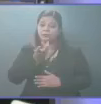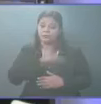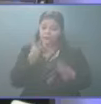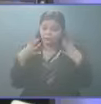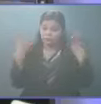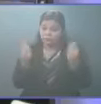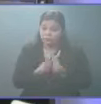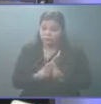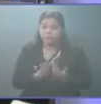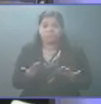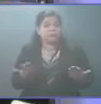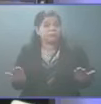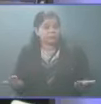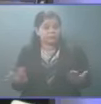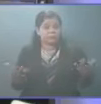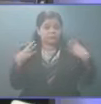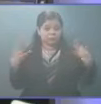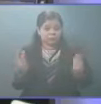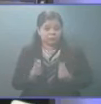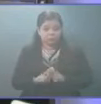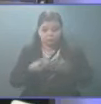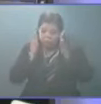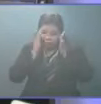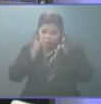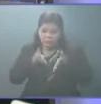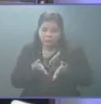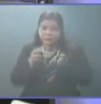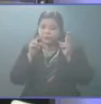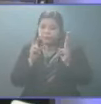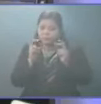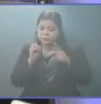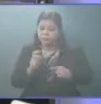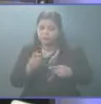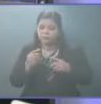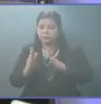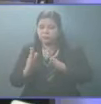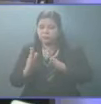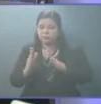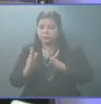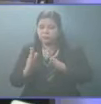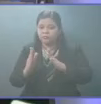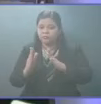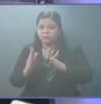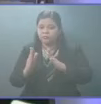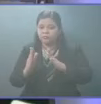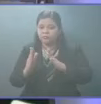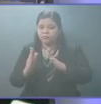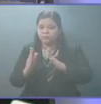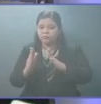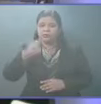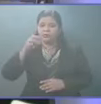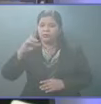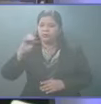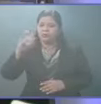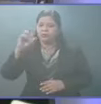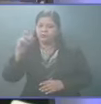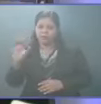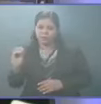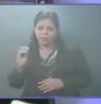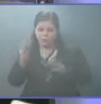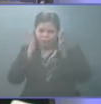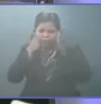sociedad, ya que es una sociedad que está muy inmersa en el tema de religión. ¿Cuál es la labor del gerontólogo desde el punto de vista